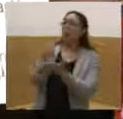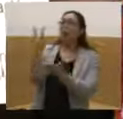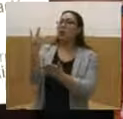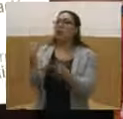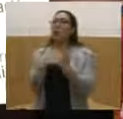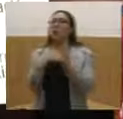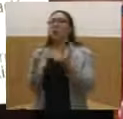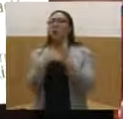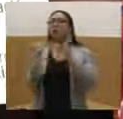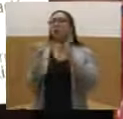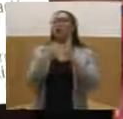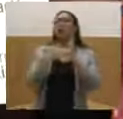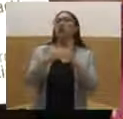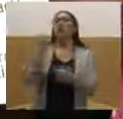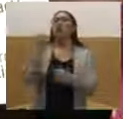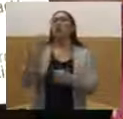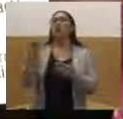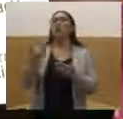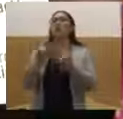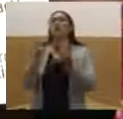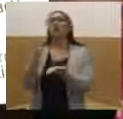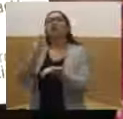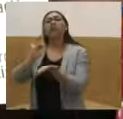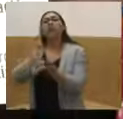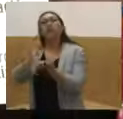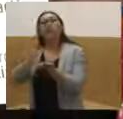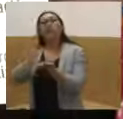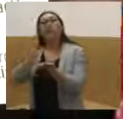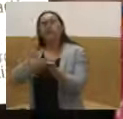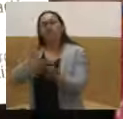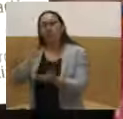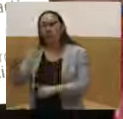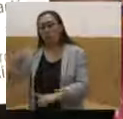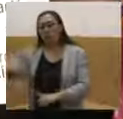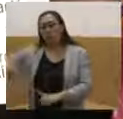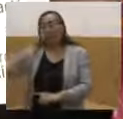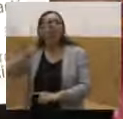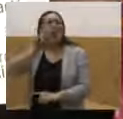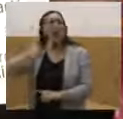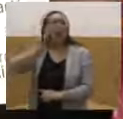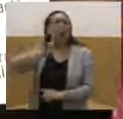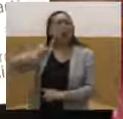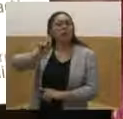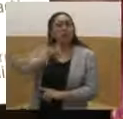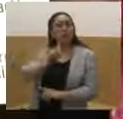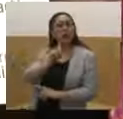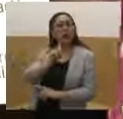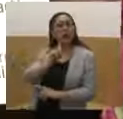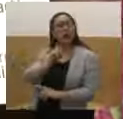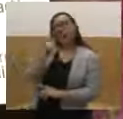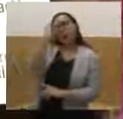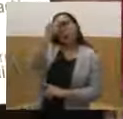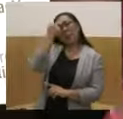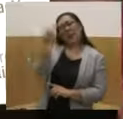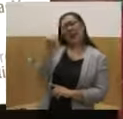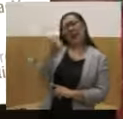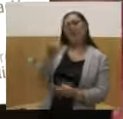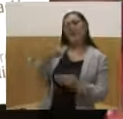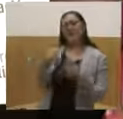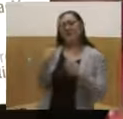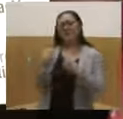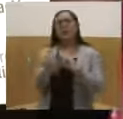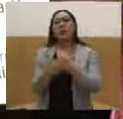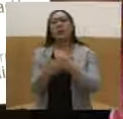recortados a programas destinados a nuestras mujeres, a la mujer, para el ejercicio